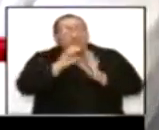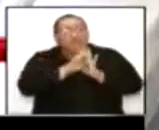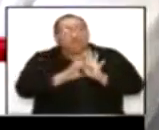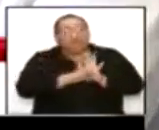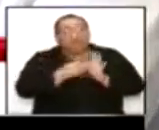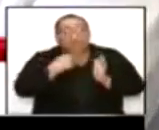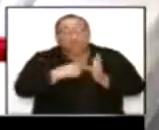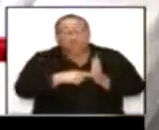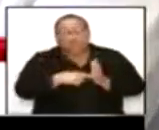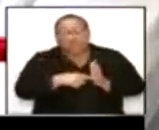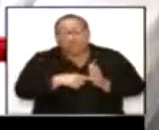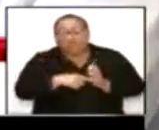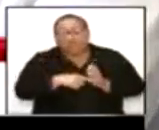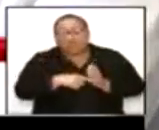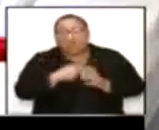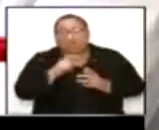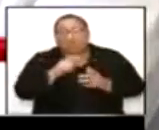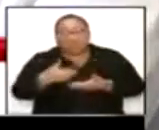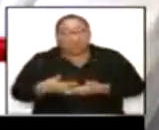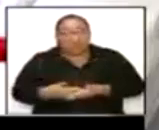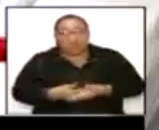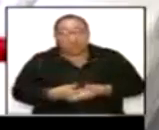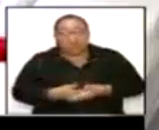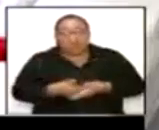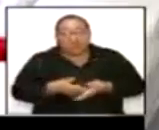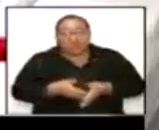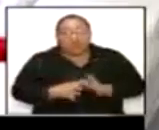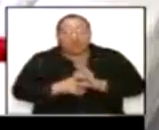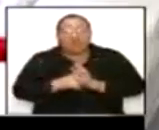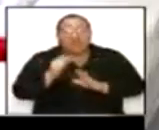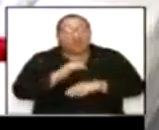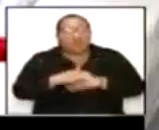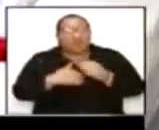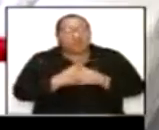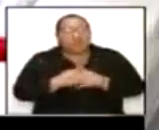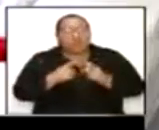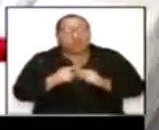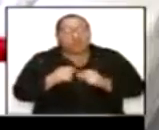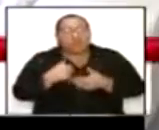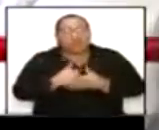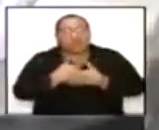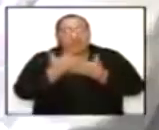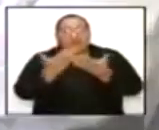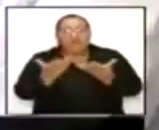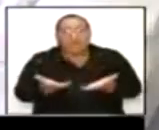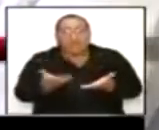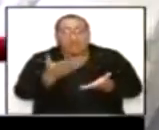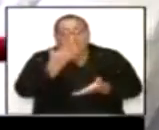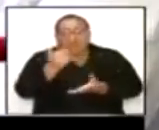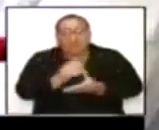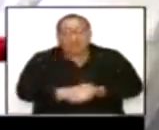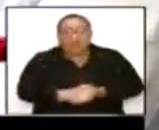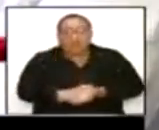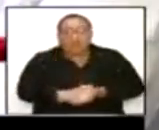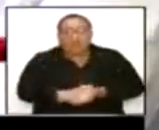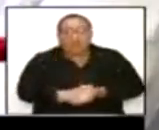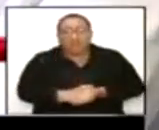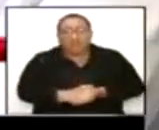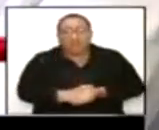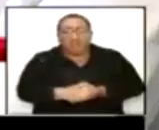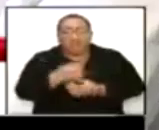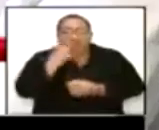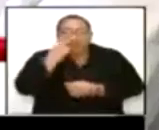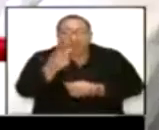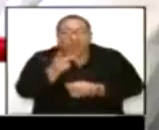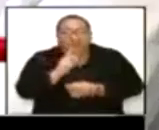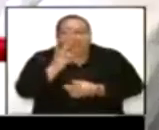Constitución política dice el concebido es sujeto de derecho en todo cuanto le favorece. Se han olvidado pues, o viendo no